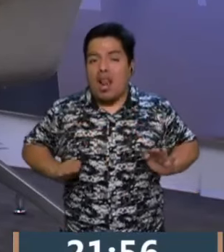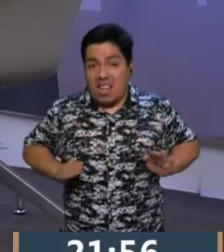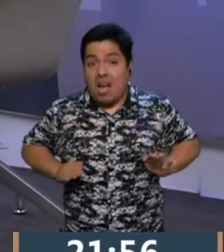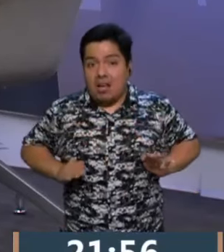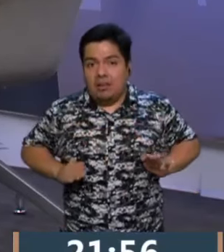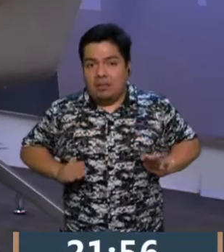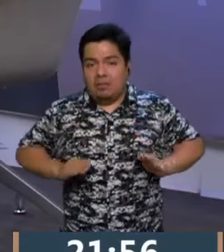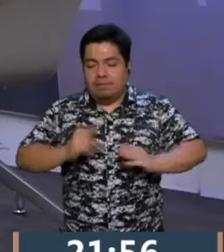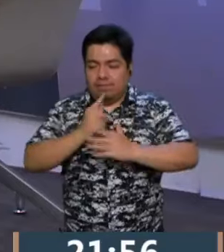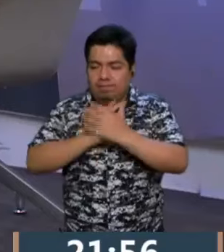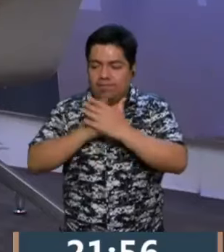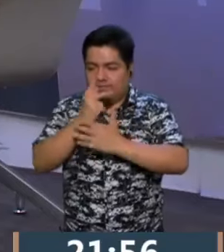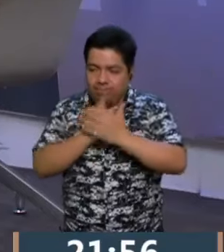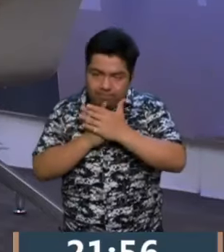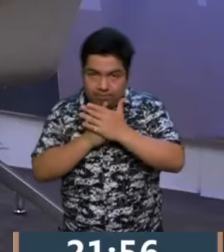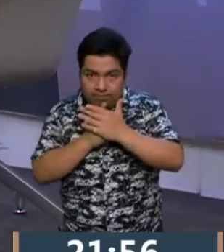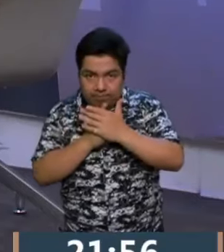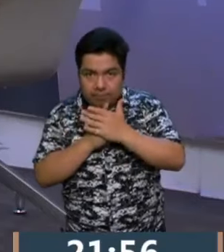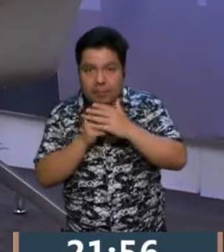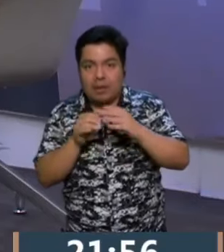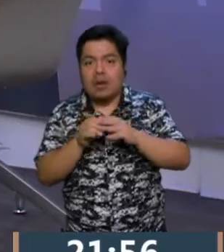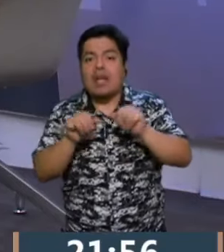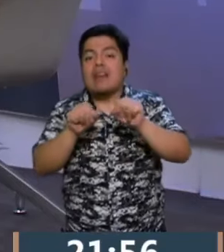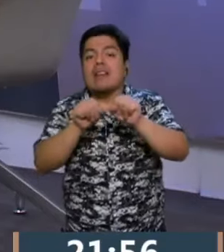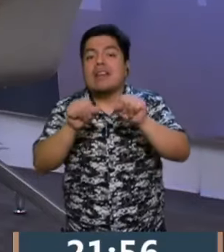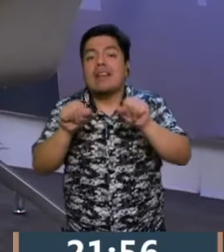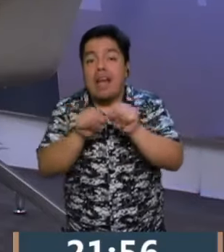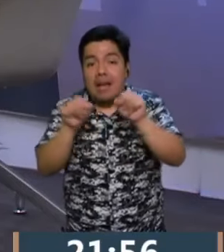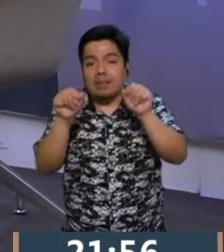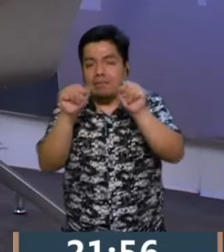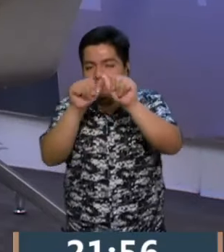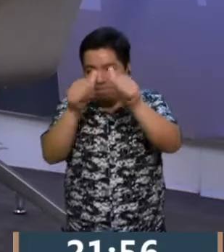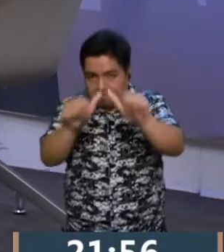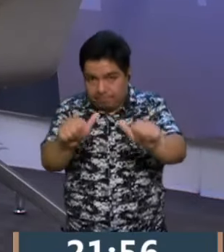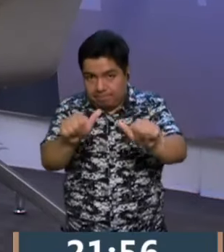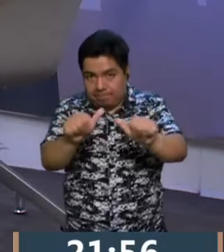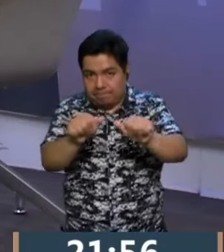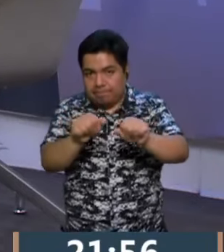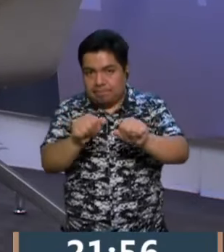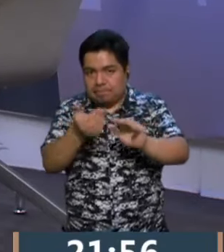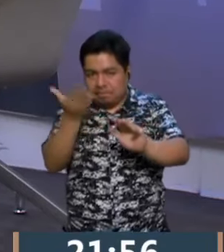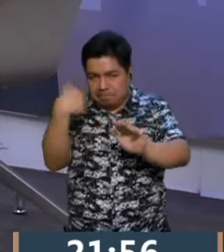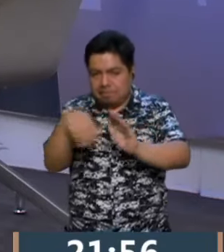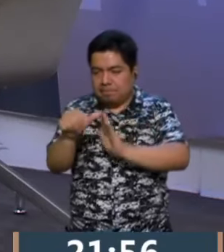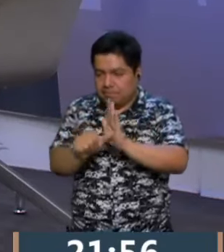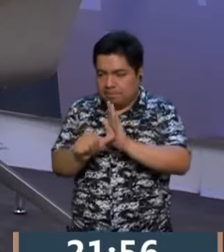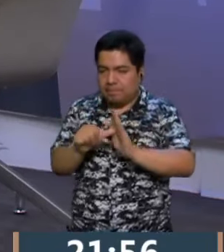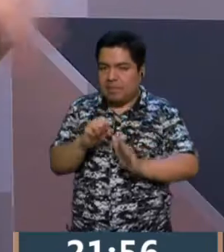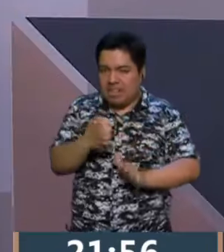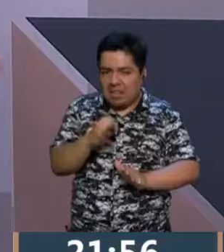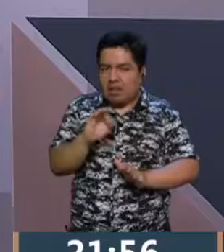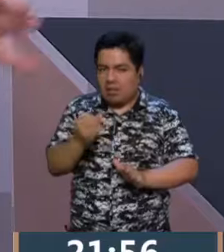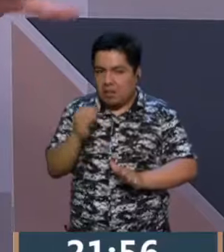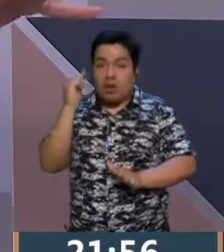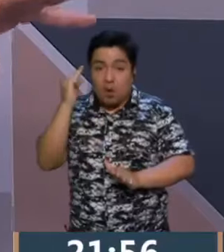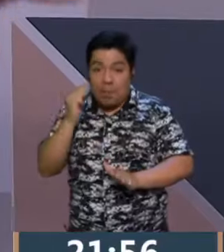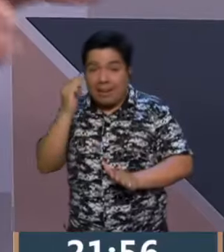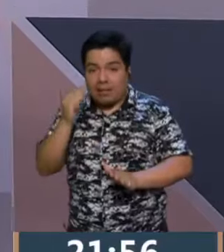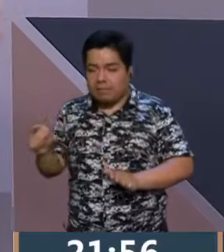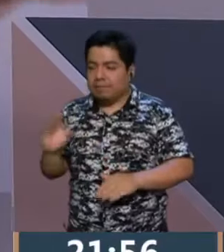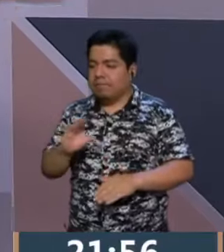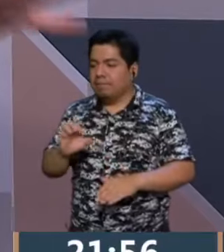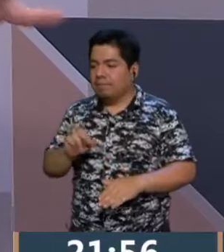de programación de una sala de arte. En los primeros meses de este año, la Cineteca